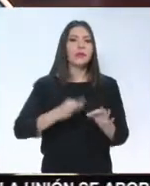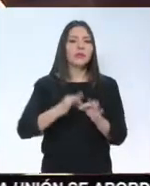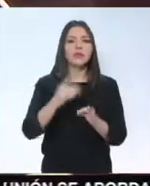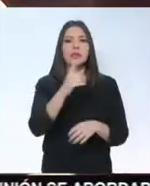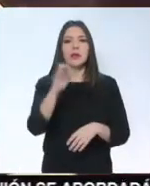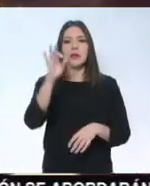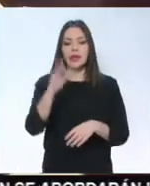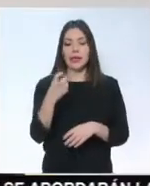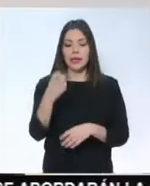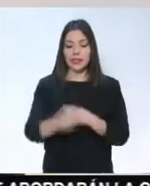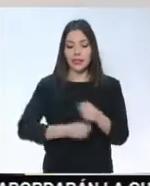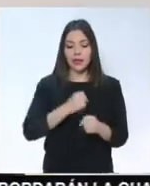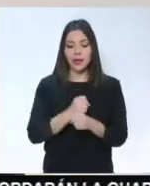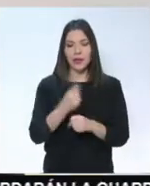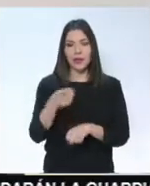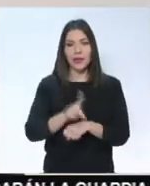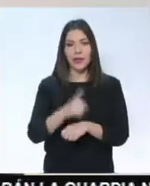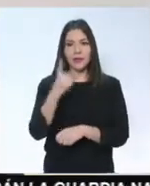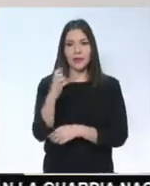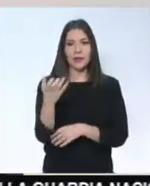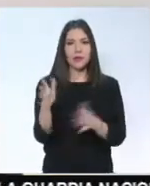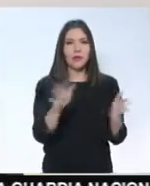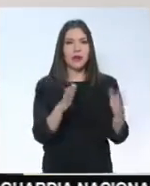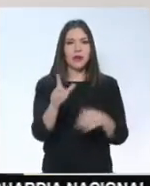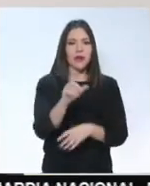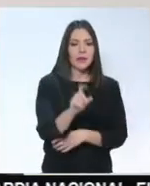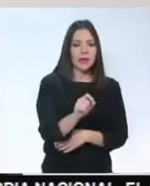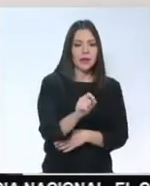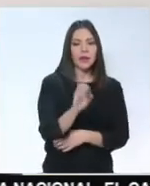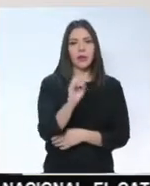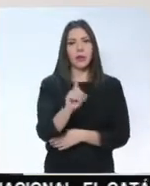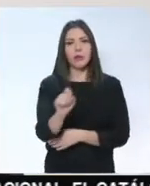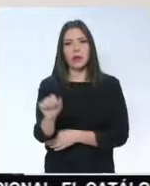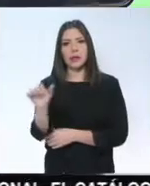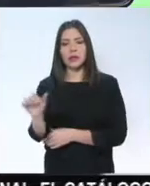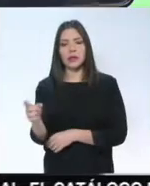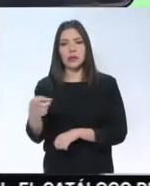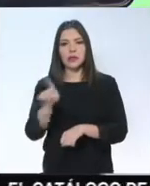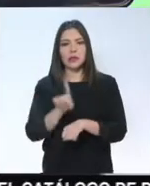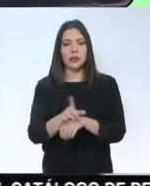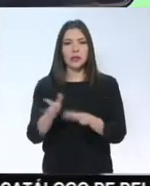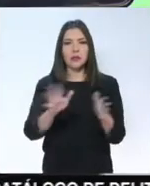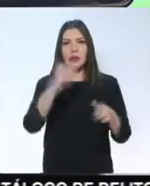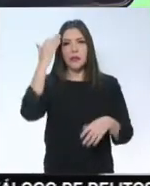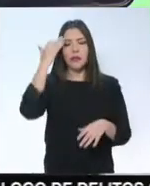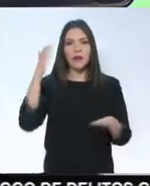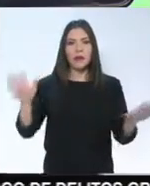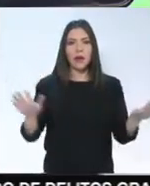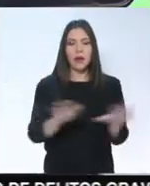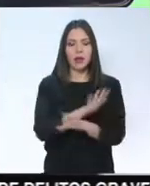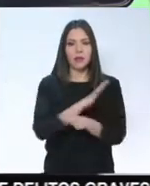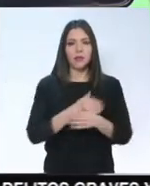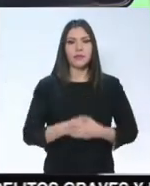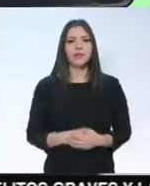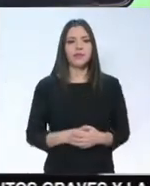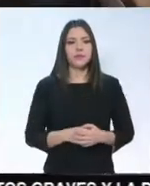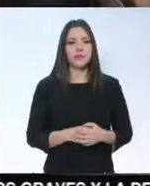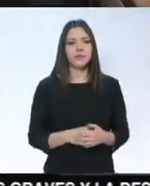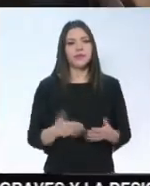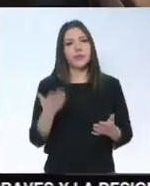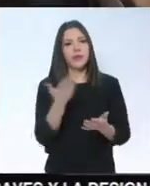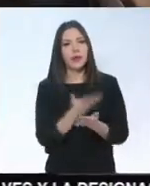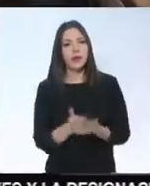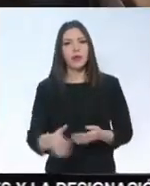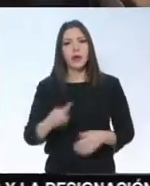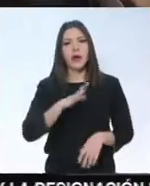Así que básicamente unos 20-26 días nos tomó poder hacer esta migración. Jorge Luis, se dio a conocer también que existen otros